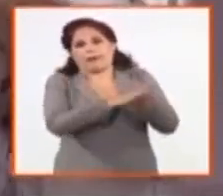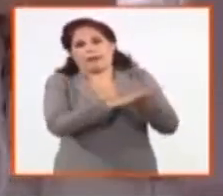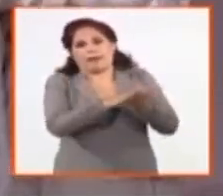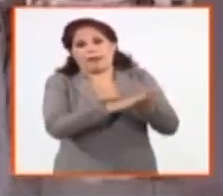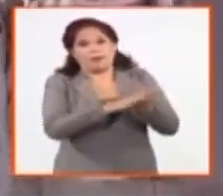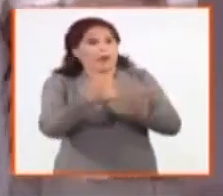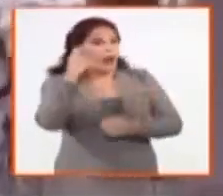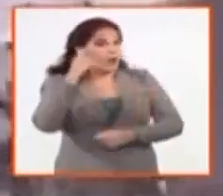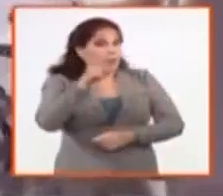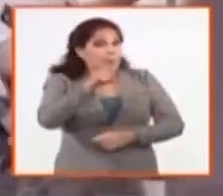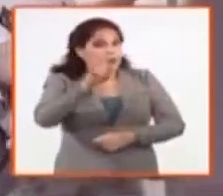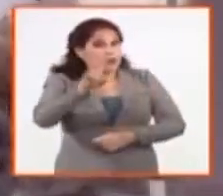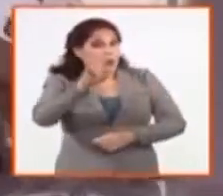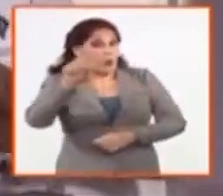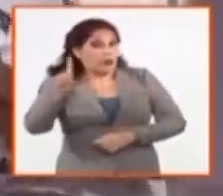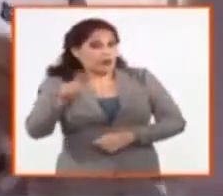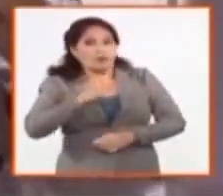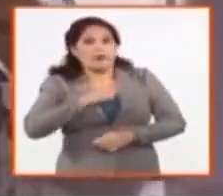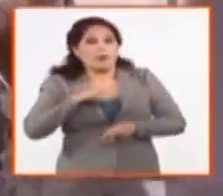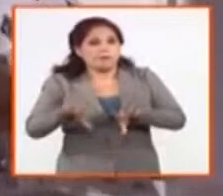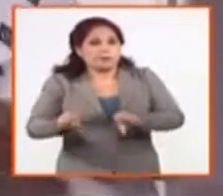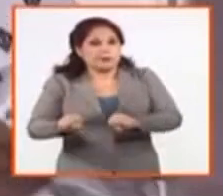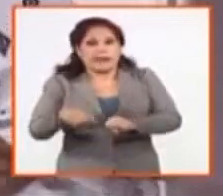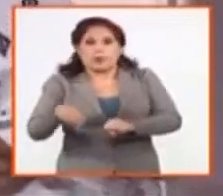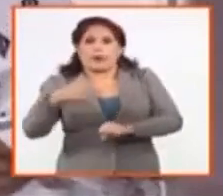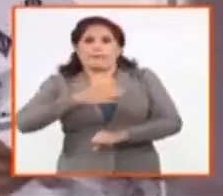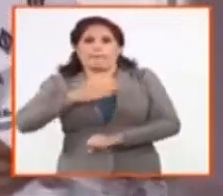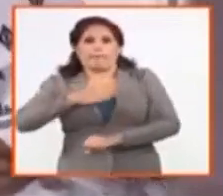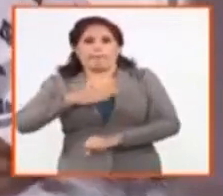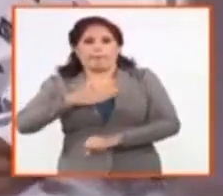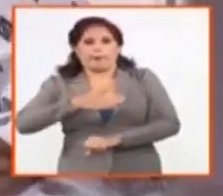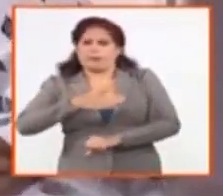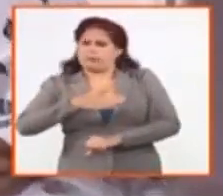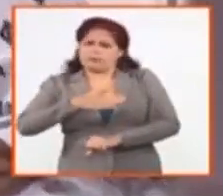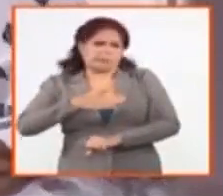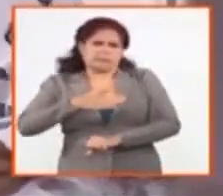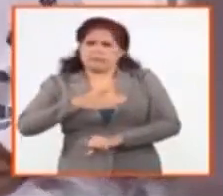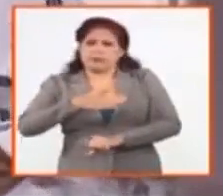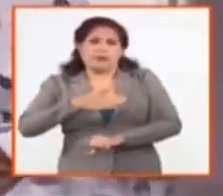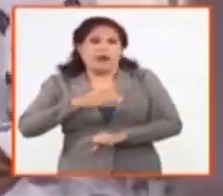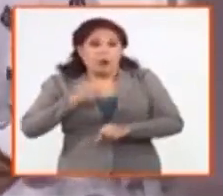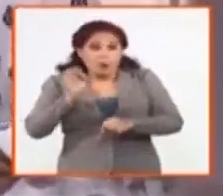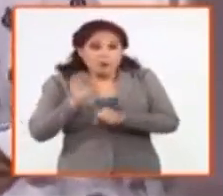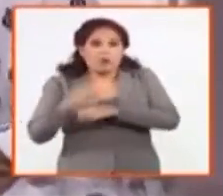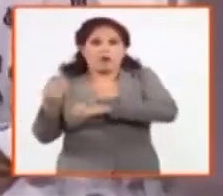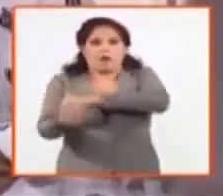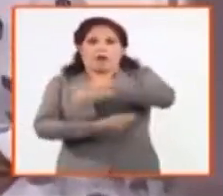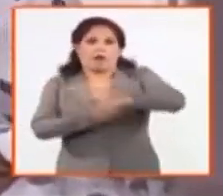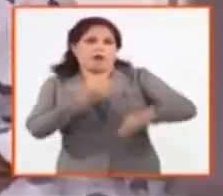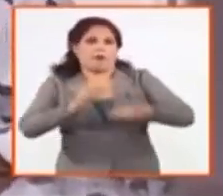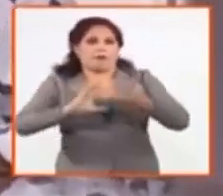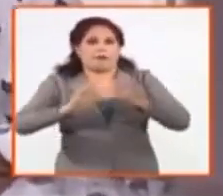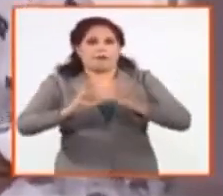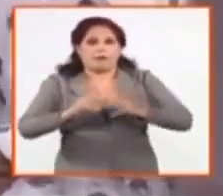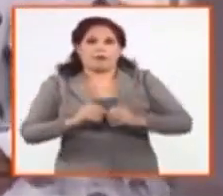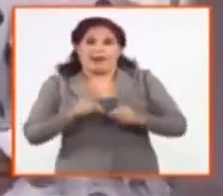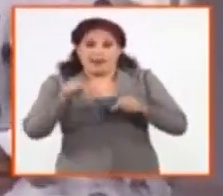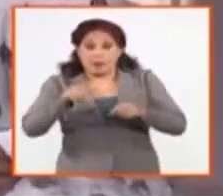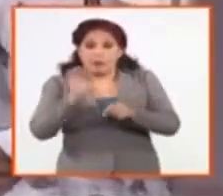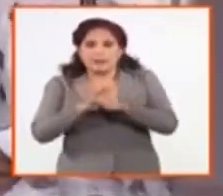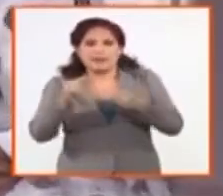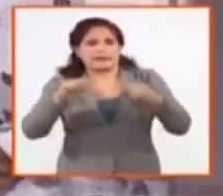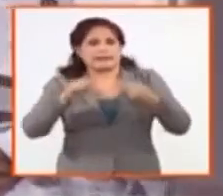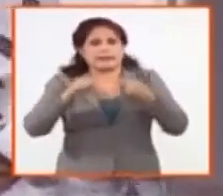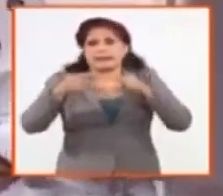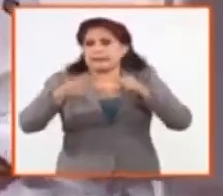91 dijo ya, esto es mío. Y todo el mundo dice, no, la unipolaridad. No, empezó la transición. Se manifiestan contradicciones todavía de la